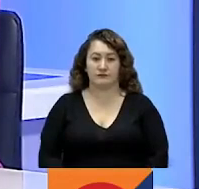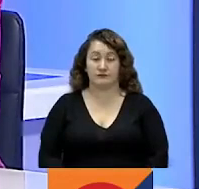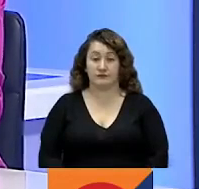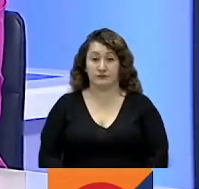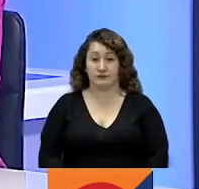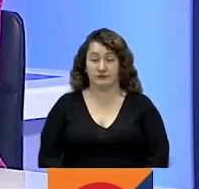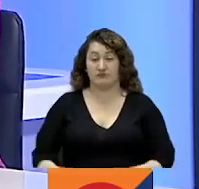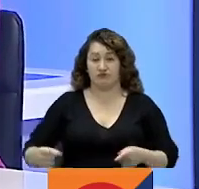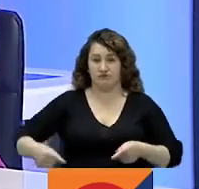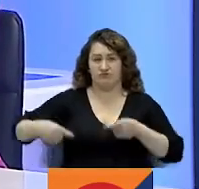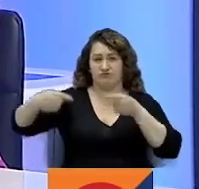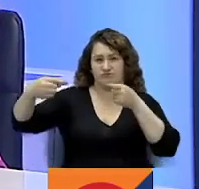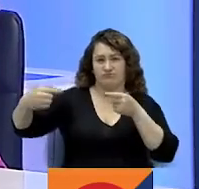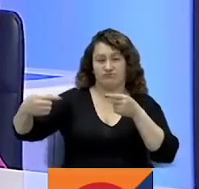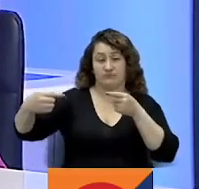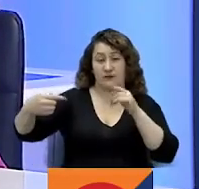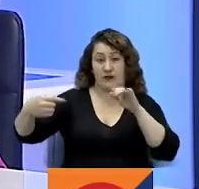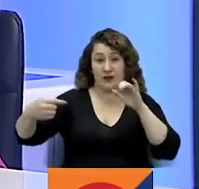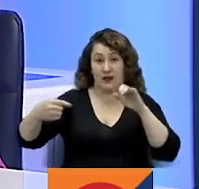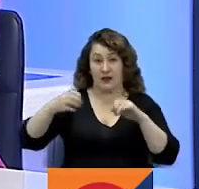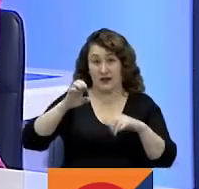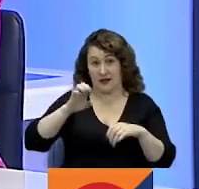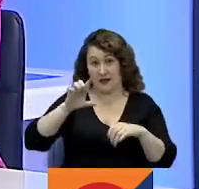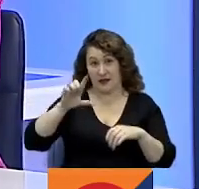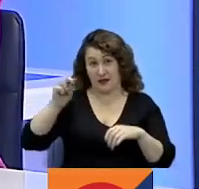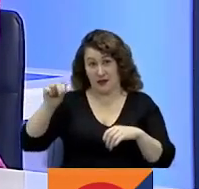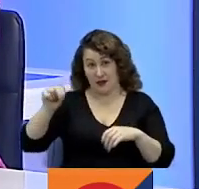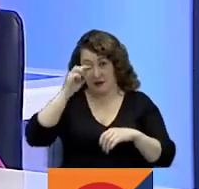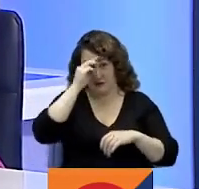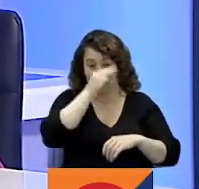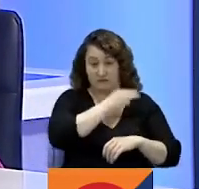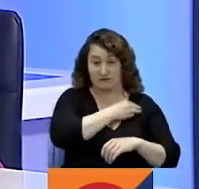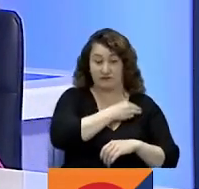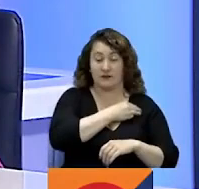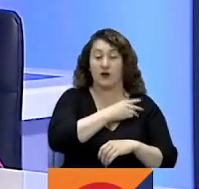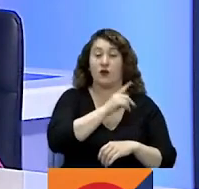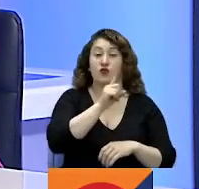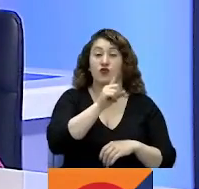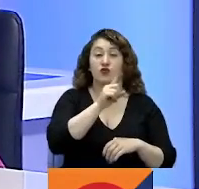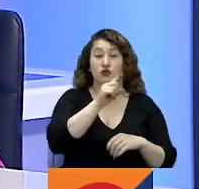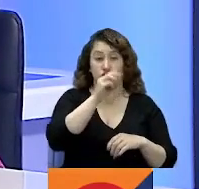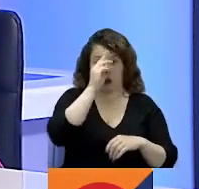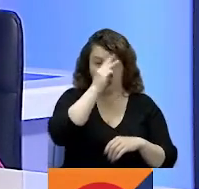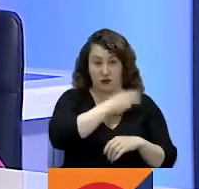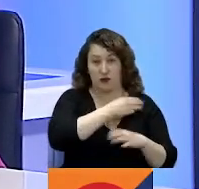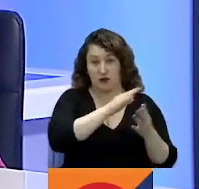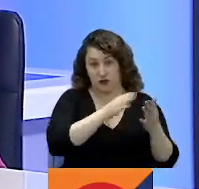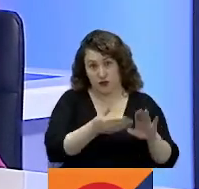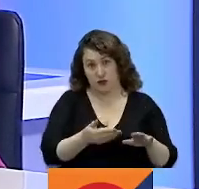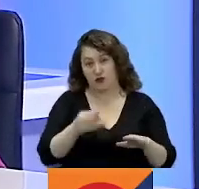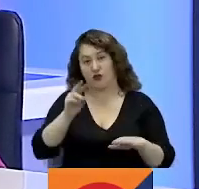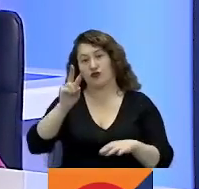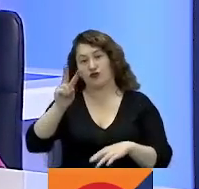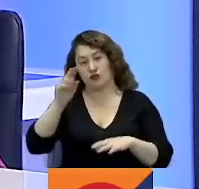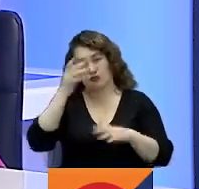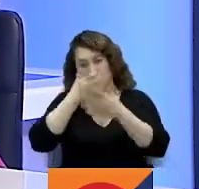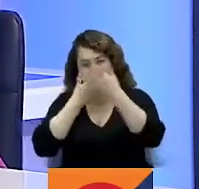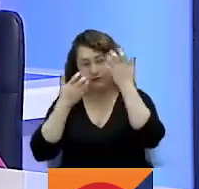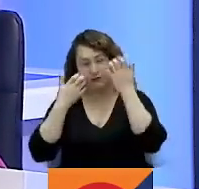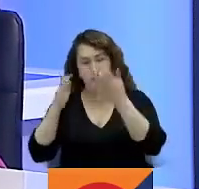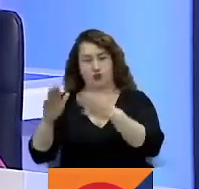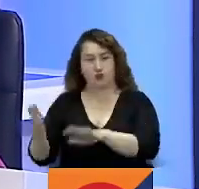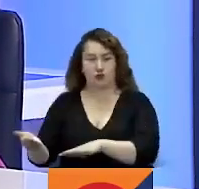Enfrentamientos entre el ejército y el ELN dejan hasta el momento un soldado y 2 guerrilleros muertos en Arauca. 2 militares más